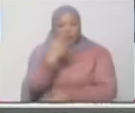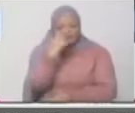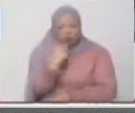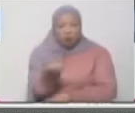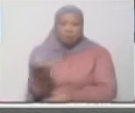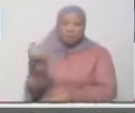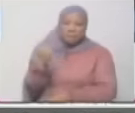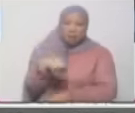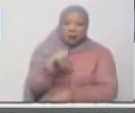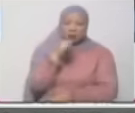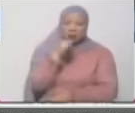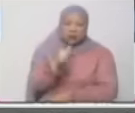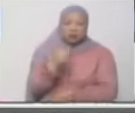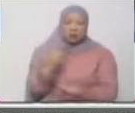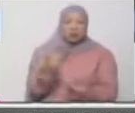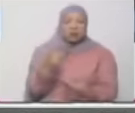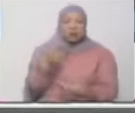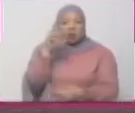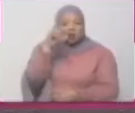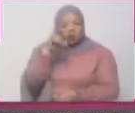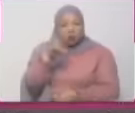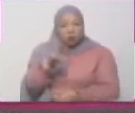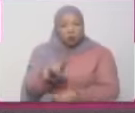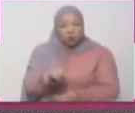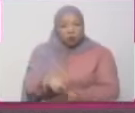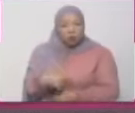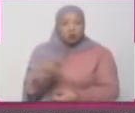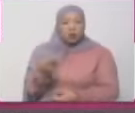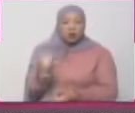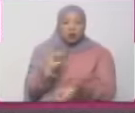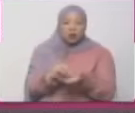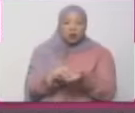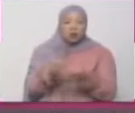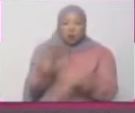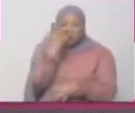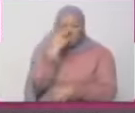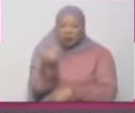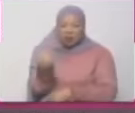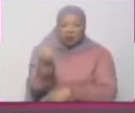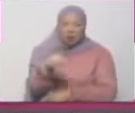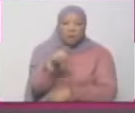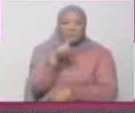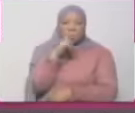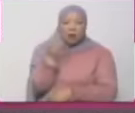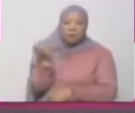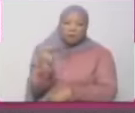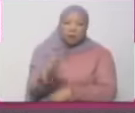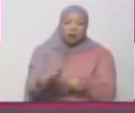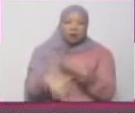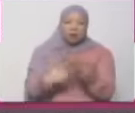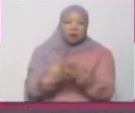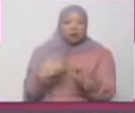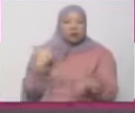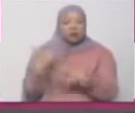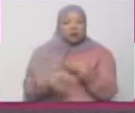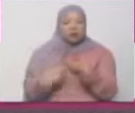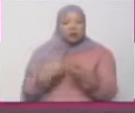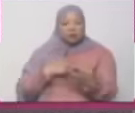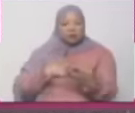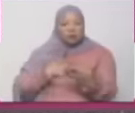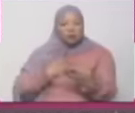más. Cada día que pasa, lo entiendo más, y cada día que pasa, yo les puedo